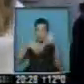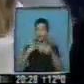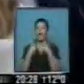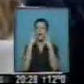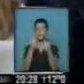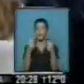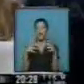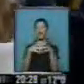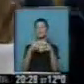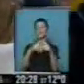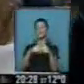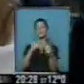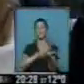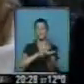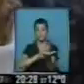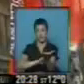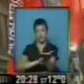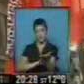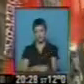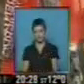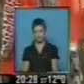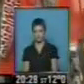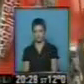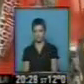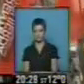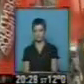única alternativa nacional independiente.